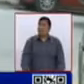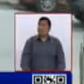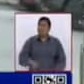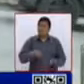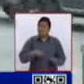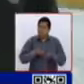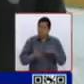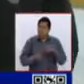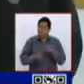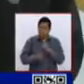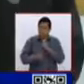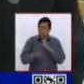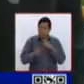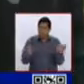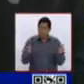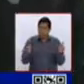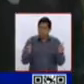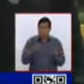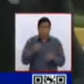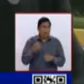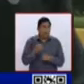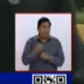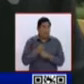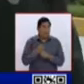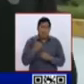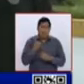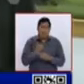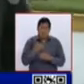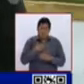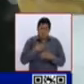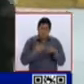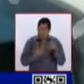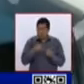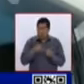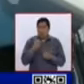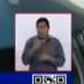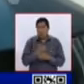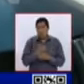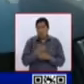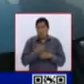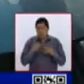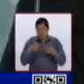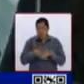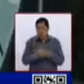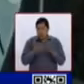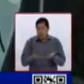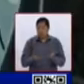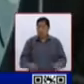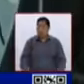En estos trubis trabajo. Es propietario con mi vehículo ingresado aquí.